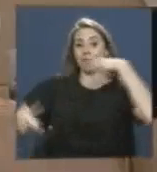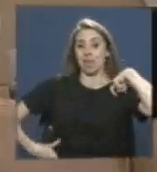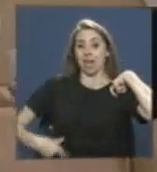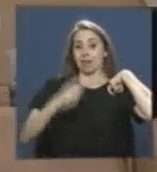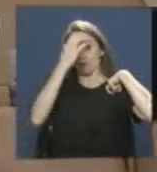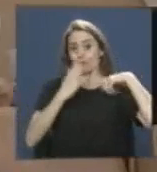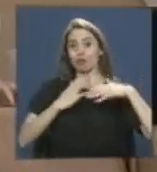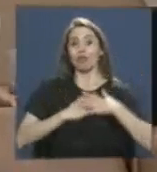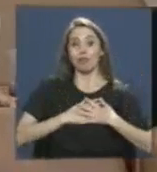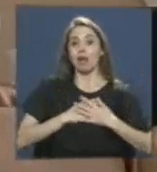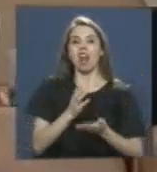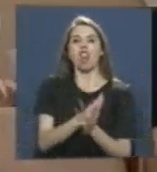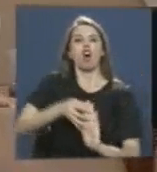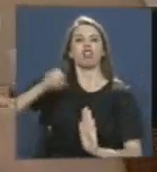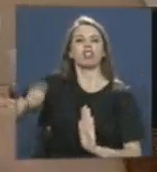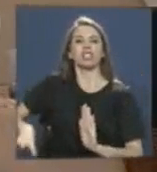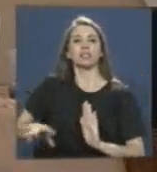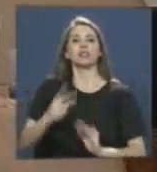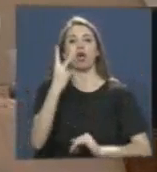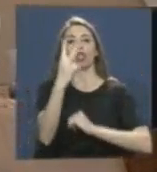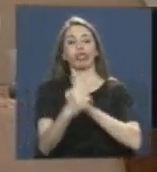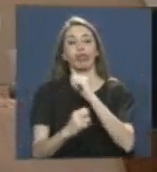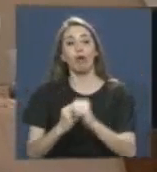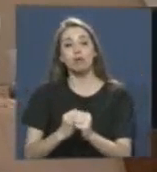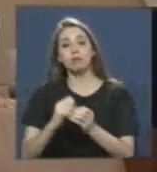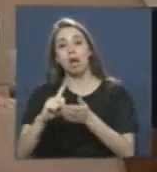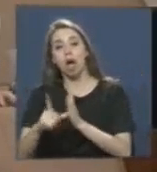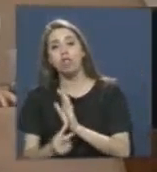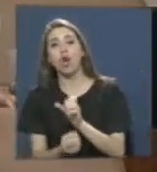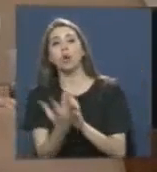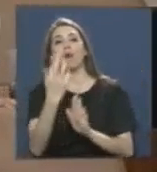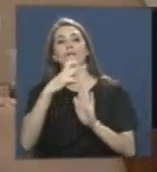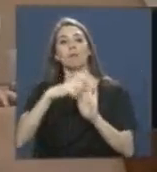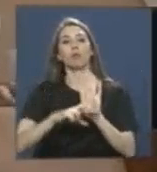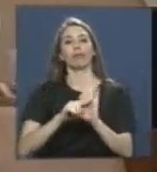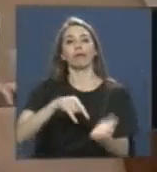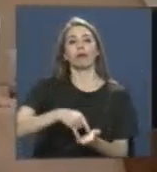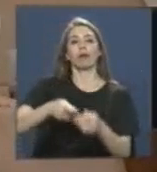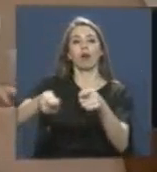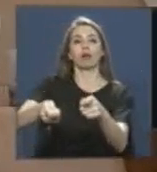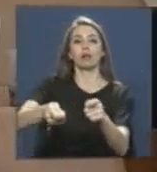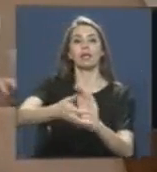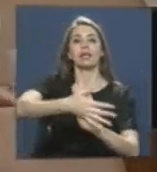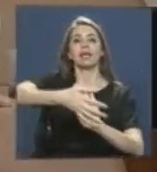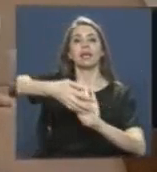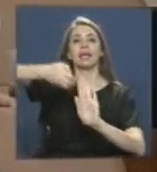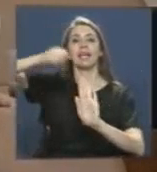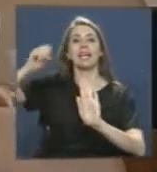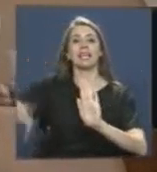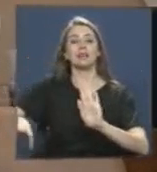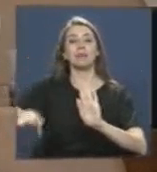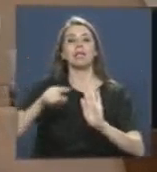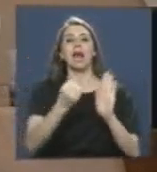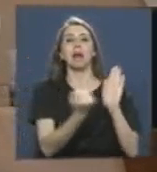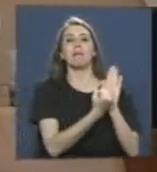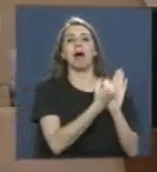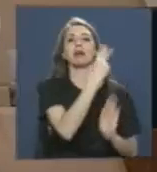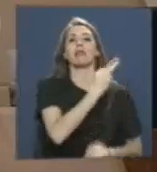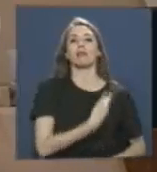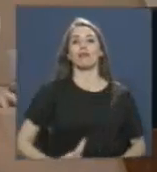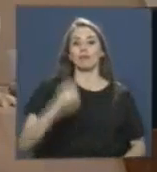definió gastar más de 2 años para ingresar un nuevo proyecto que eliminase dicho sello. Desde mi